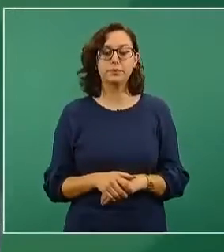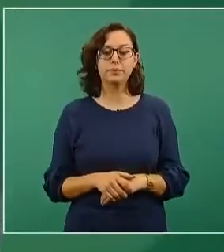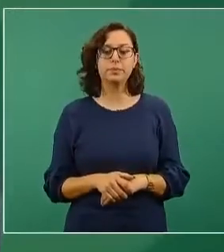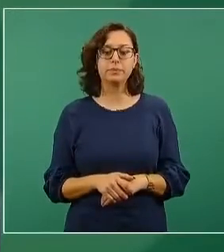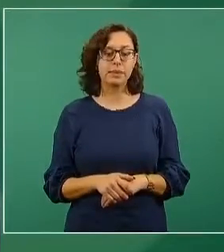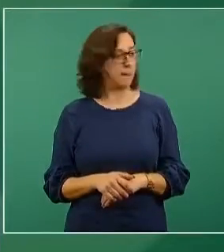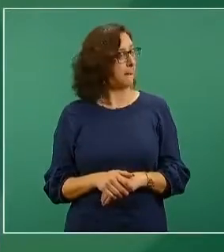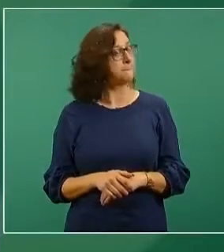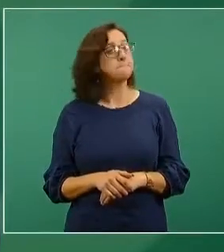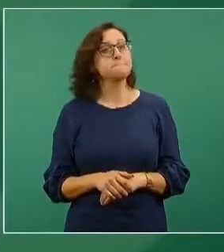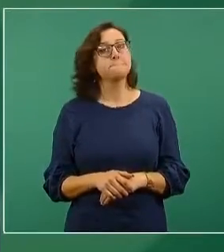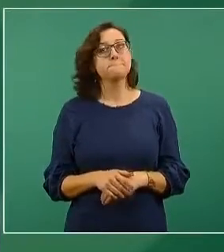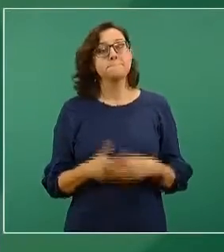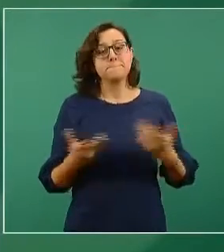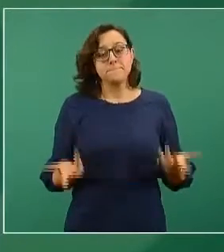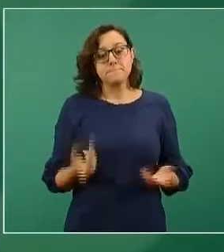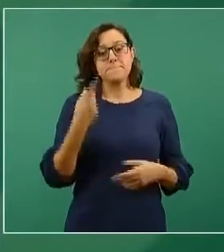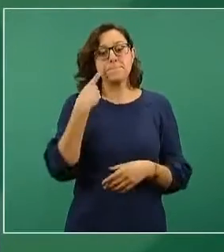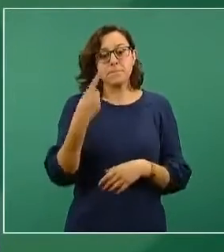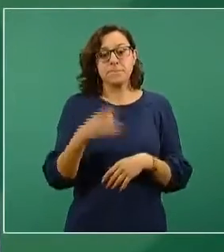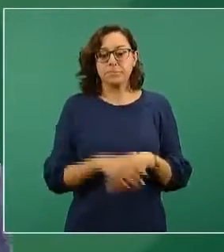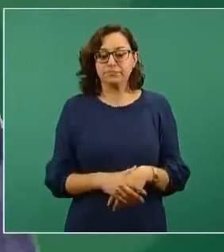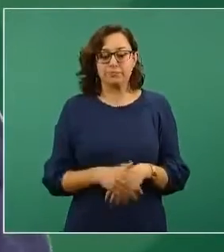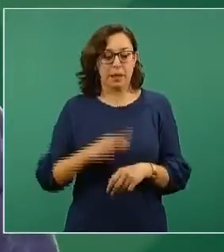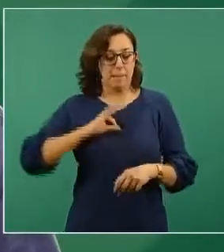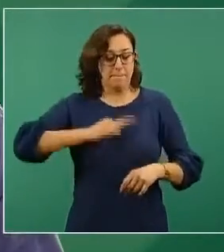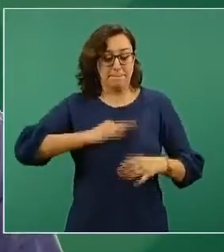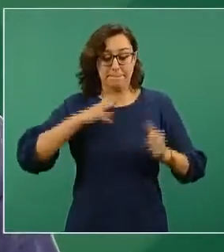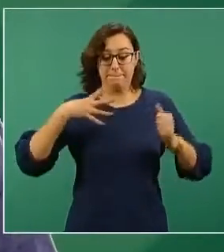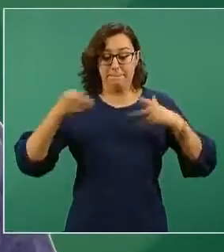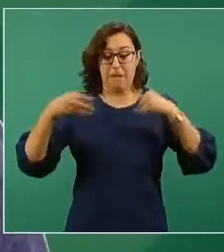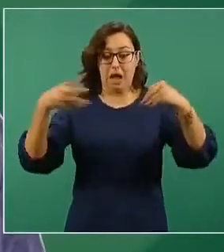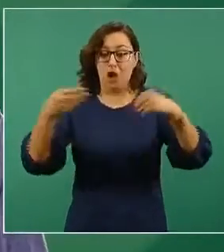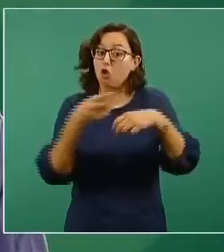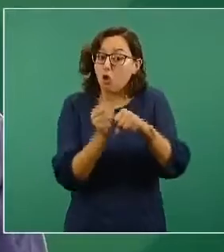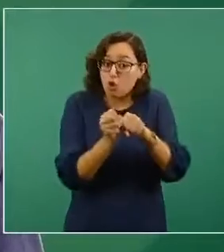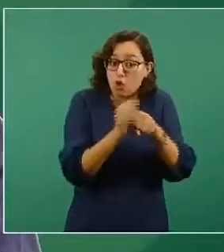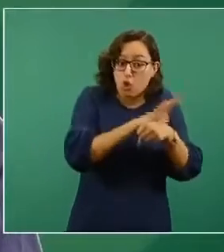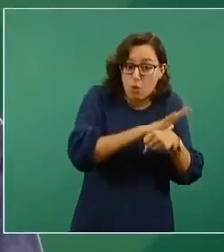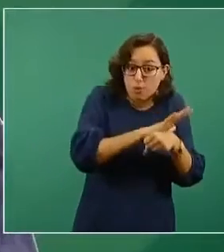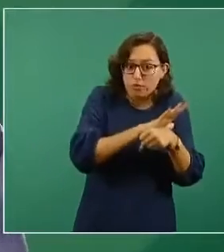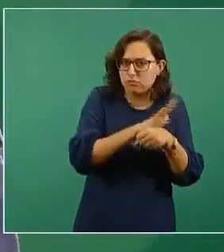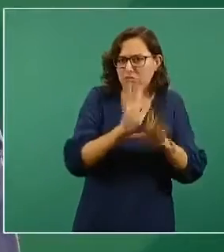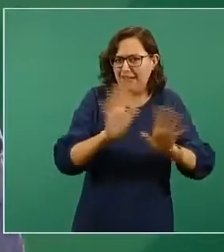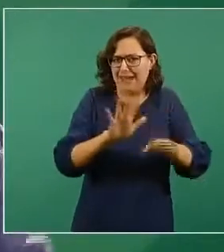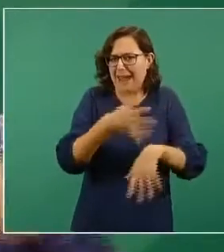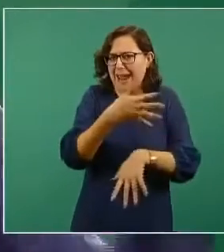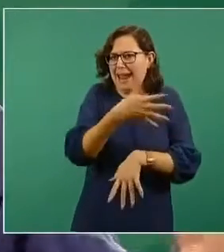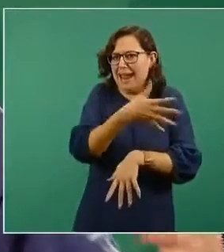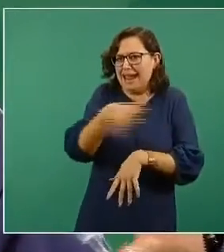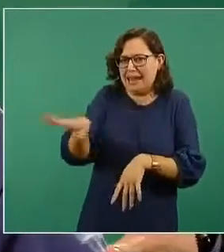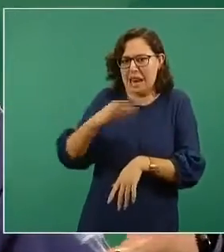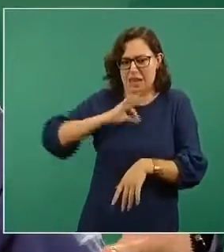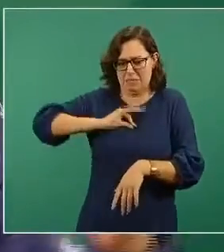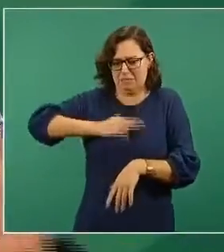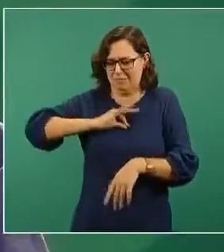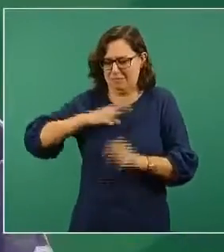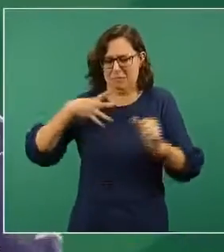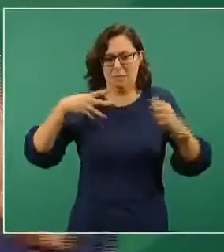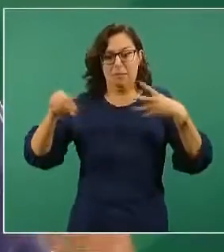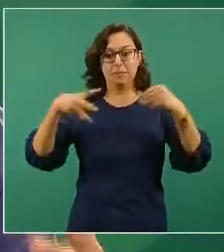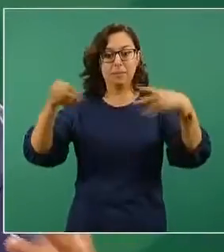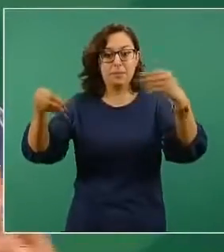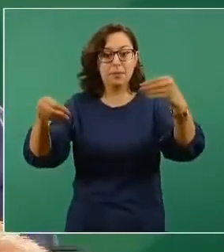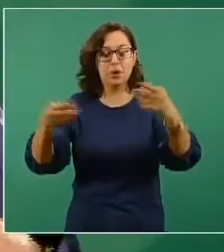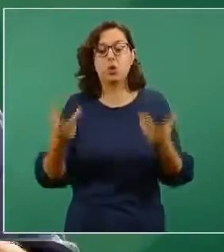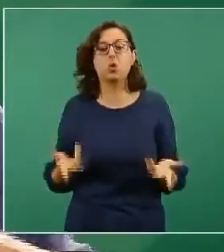En general, una epidemia, no solo COVID-19, en general, una epidemia es más grande cuanto